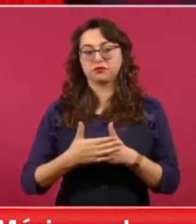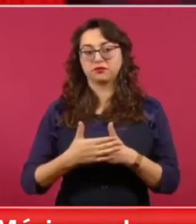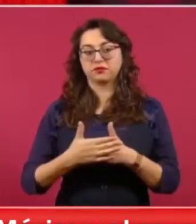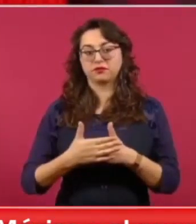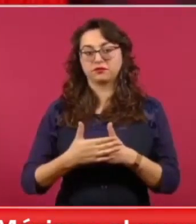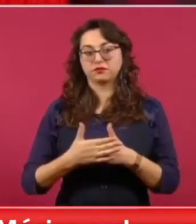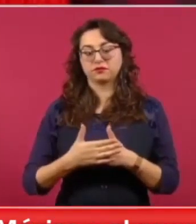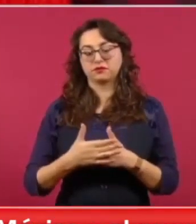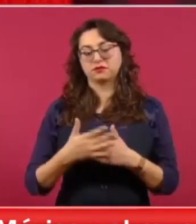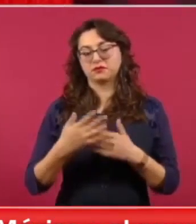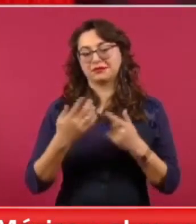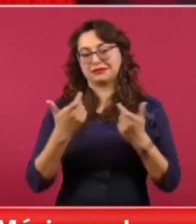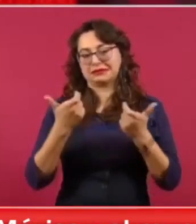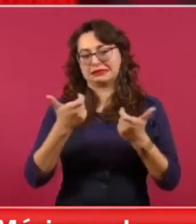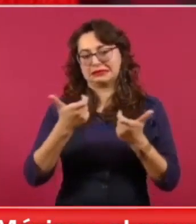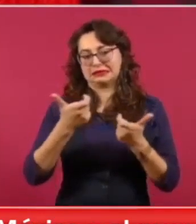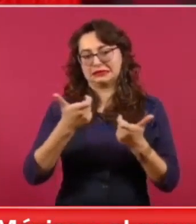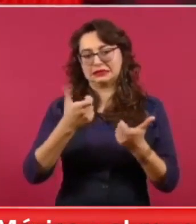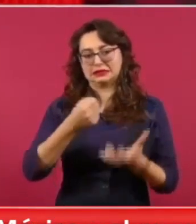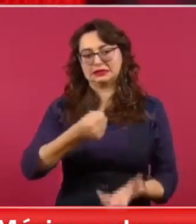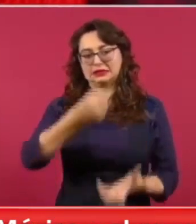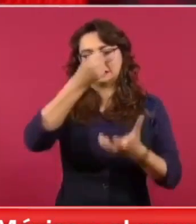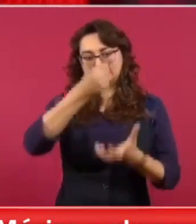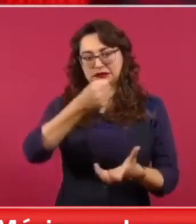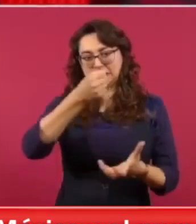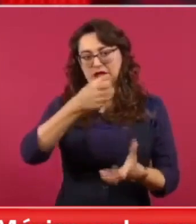un dinero, bienes,